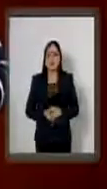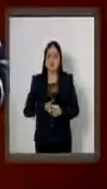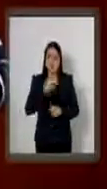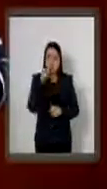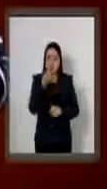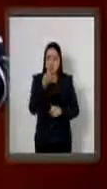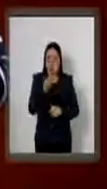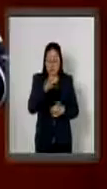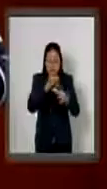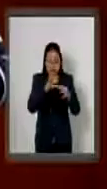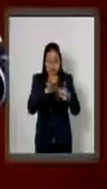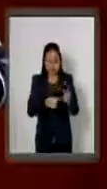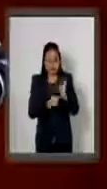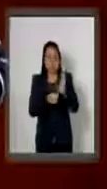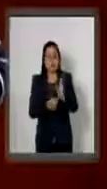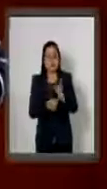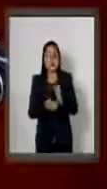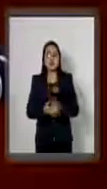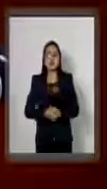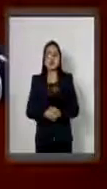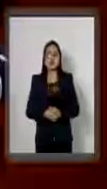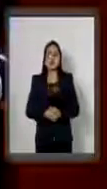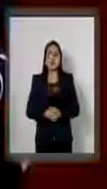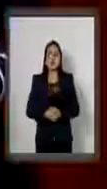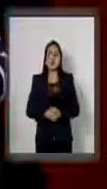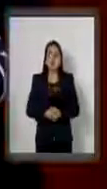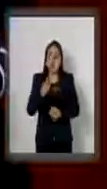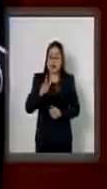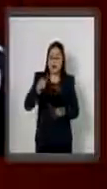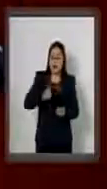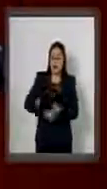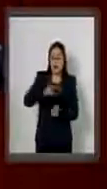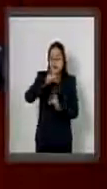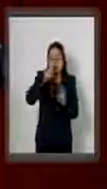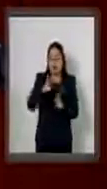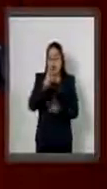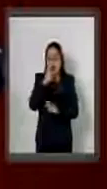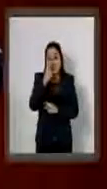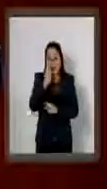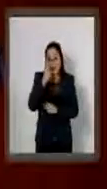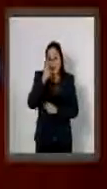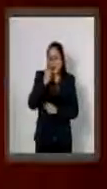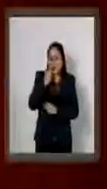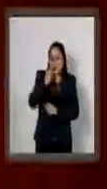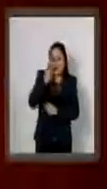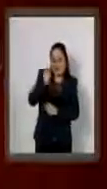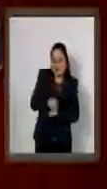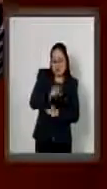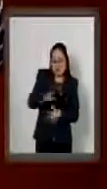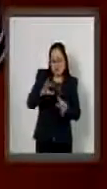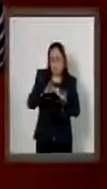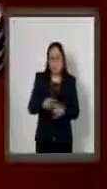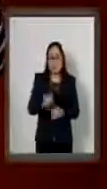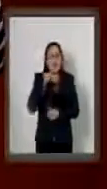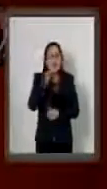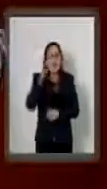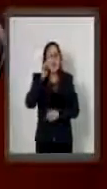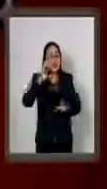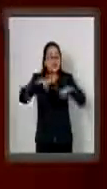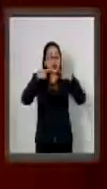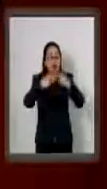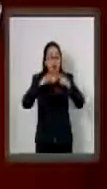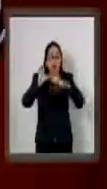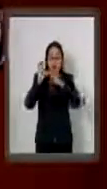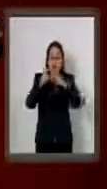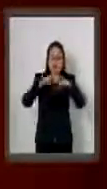los hechos es seguridad pública. Ayer mismo, en la reunión de Comisiones Unidas,